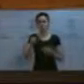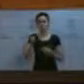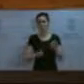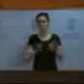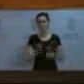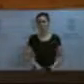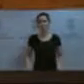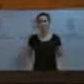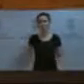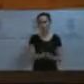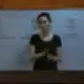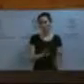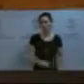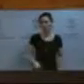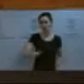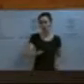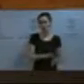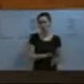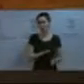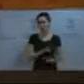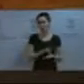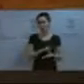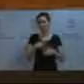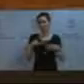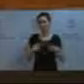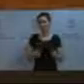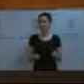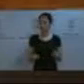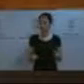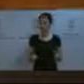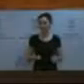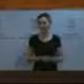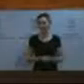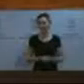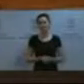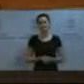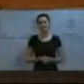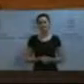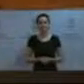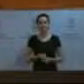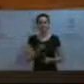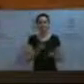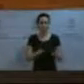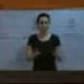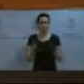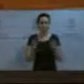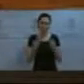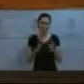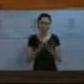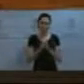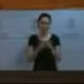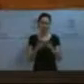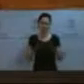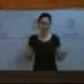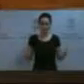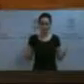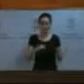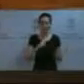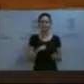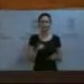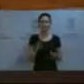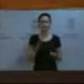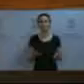población de la zona básica de salud. La evolución de la población y el elevado número de personas en establecimientos residenciales